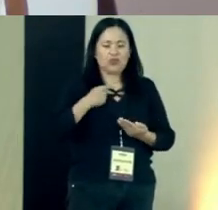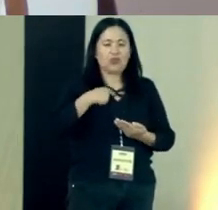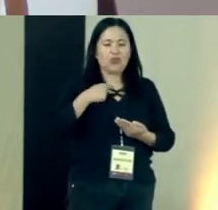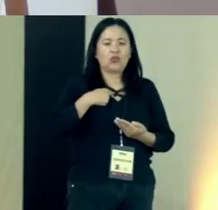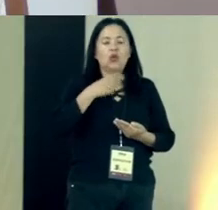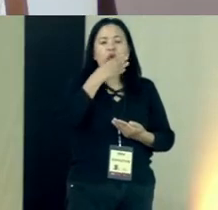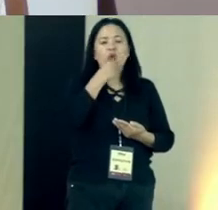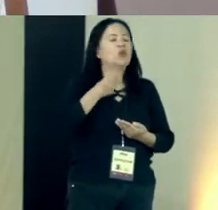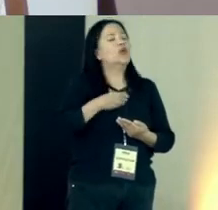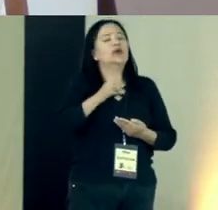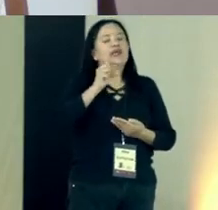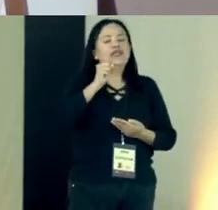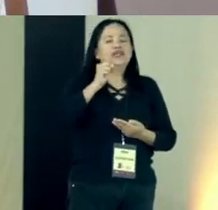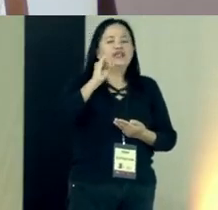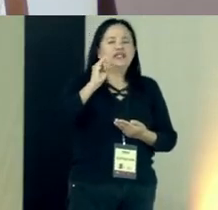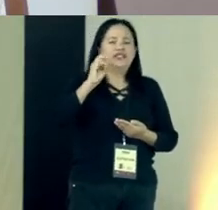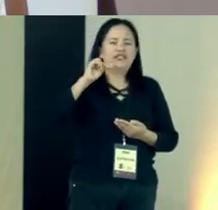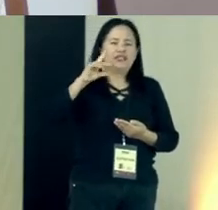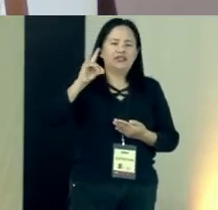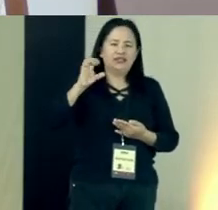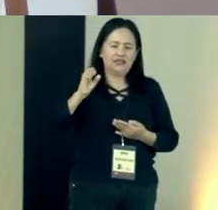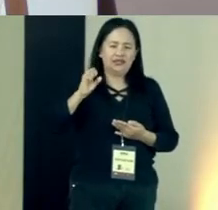que se llama Sidney Shalhoub,